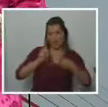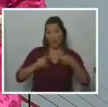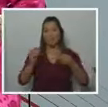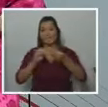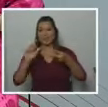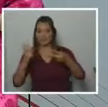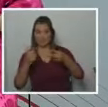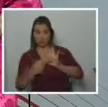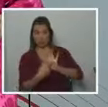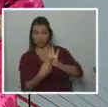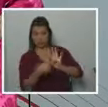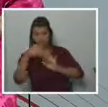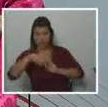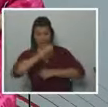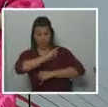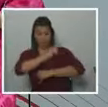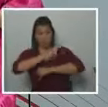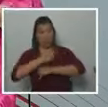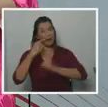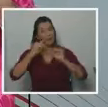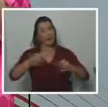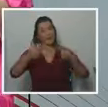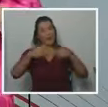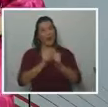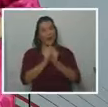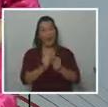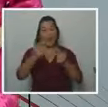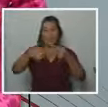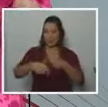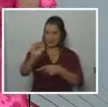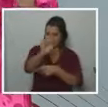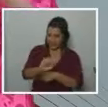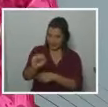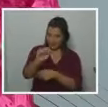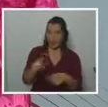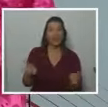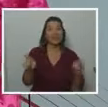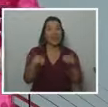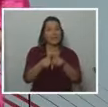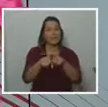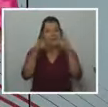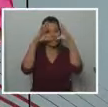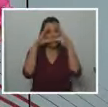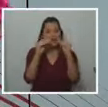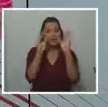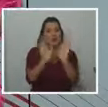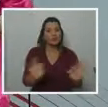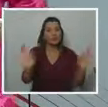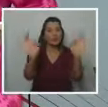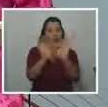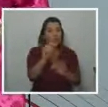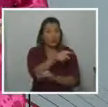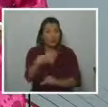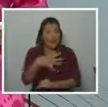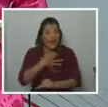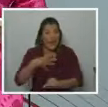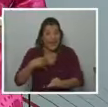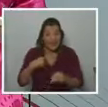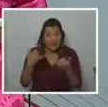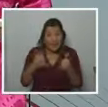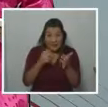sábado. Además, les tengo información importante. Ustedes, los fiebres de las raspaditas, ¿ya